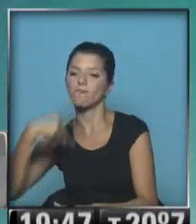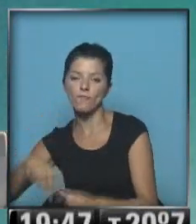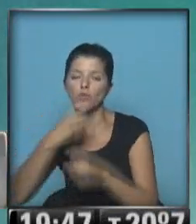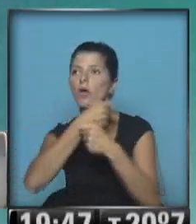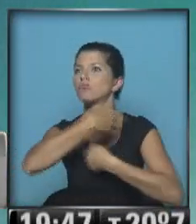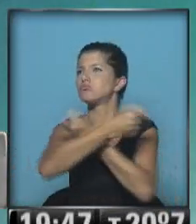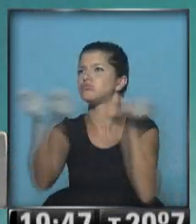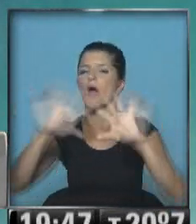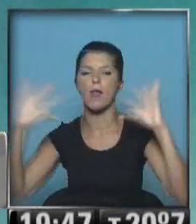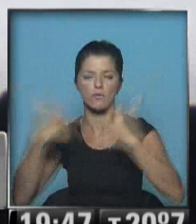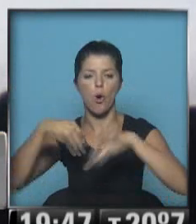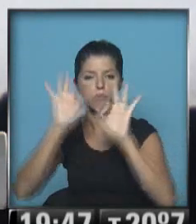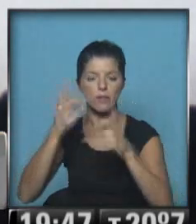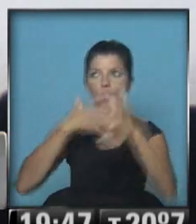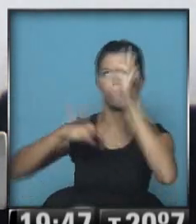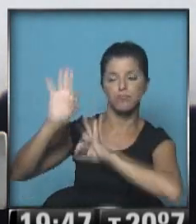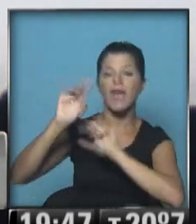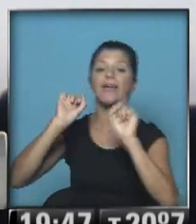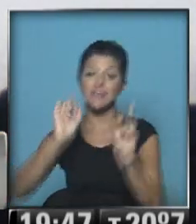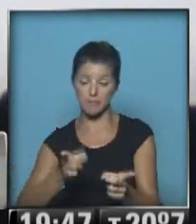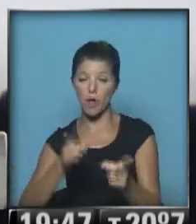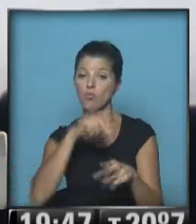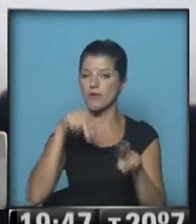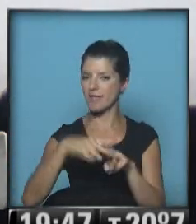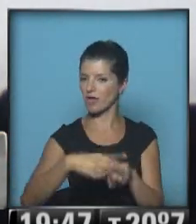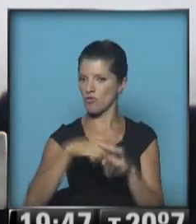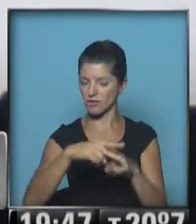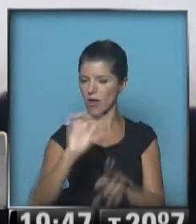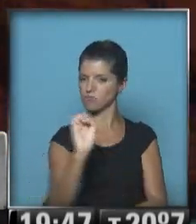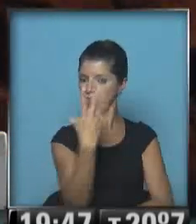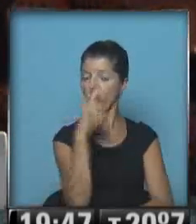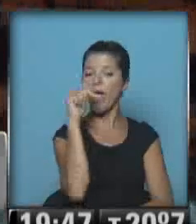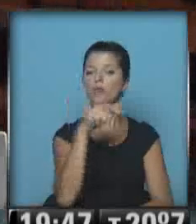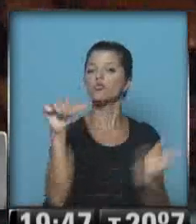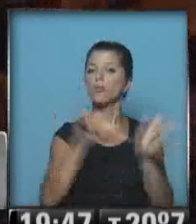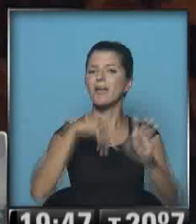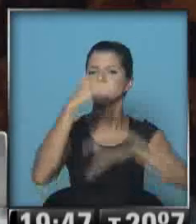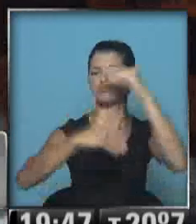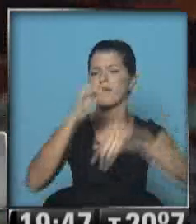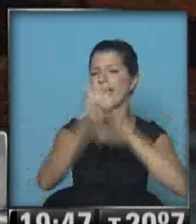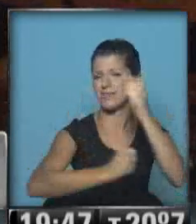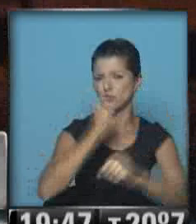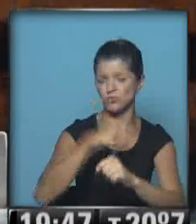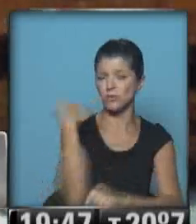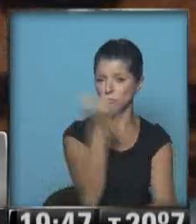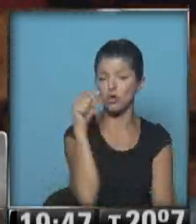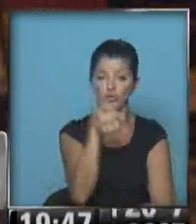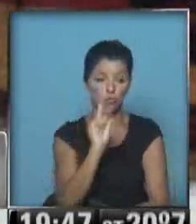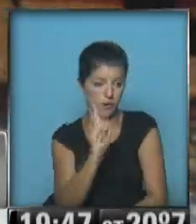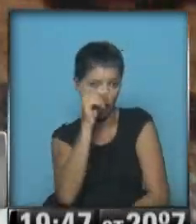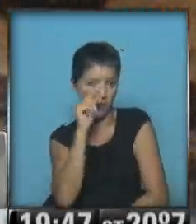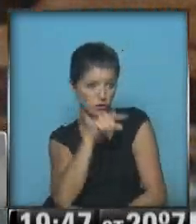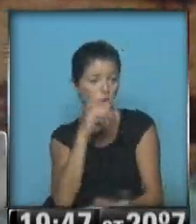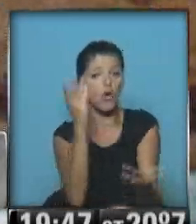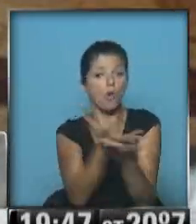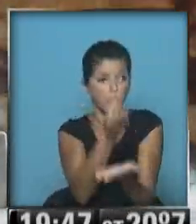mundo entero y con una auténtica y sofisticada tecnología el país desarrolló grandes industrias consumía su propio petróleo